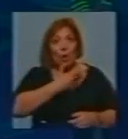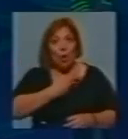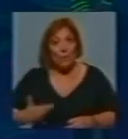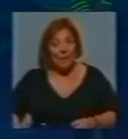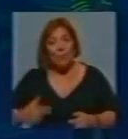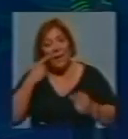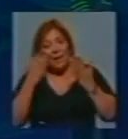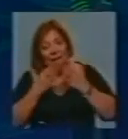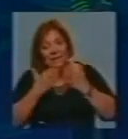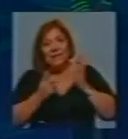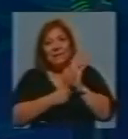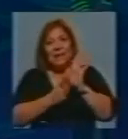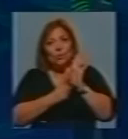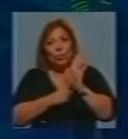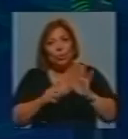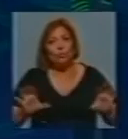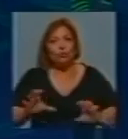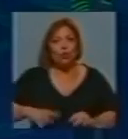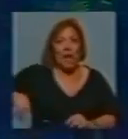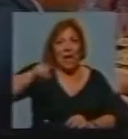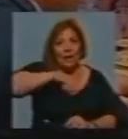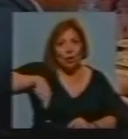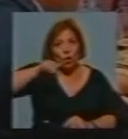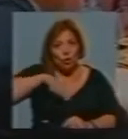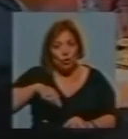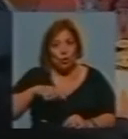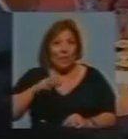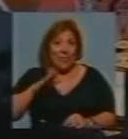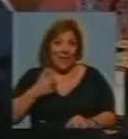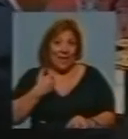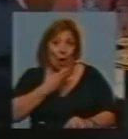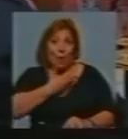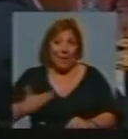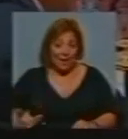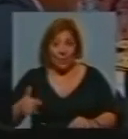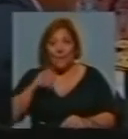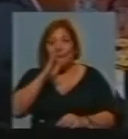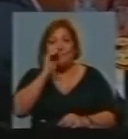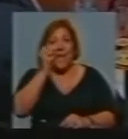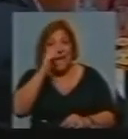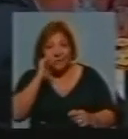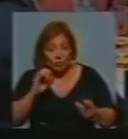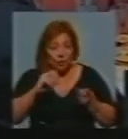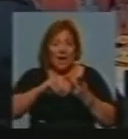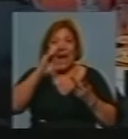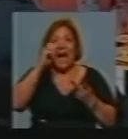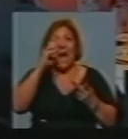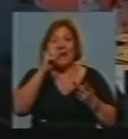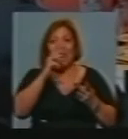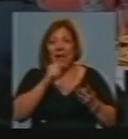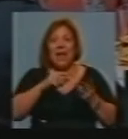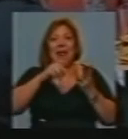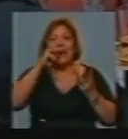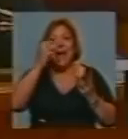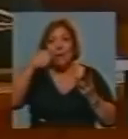el futuro estatuto del funcionario público. Los doctores Carlos del Piazo, Juan Pablo Cajarville, Conrado